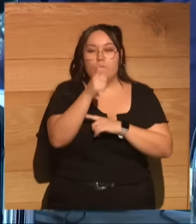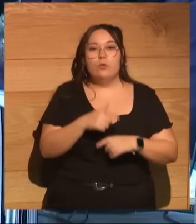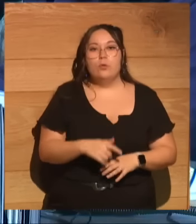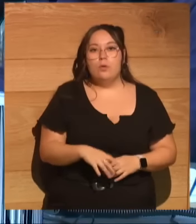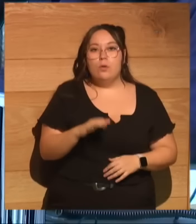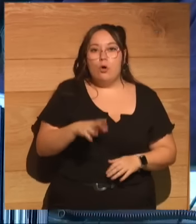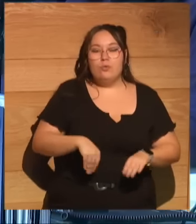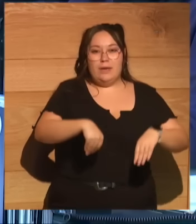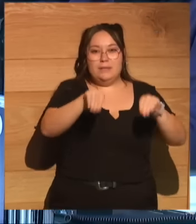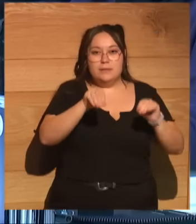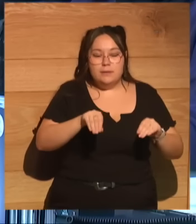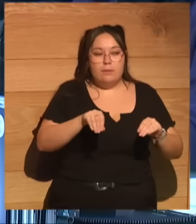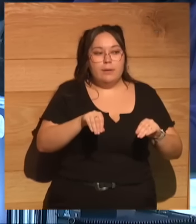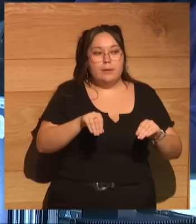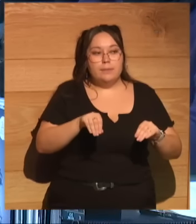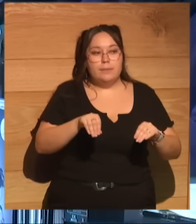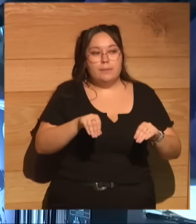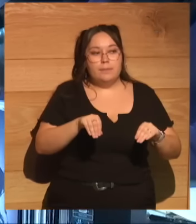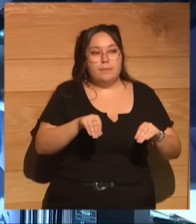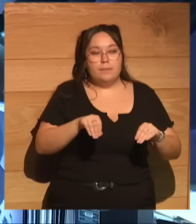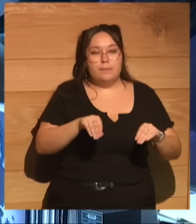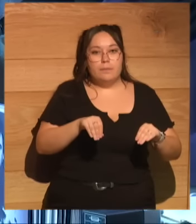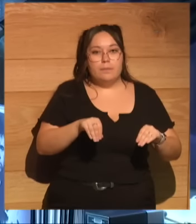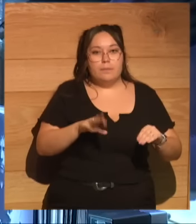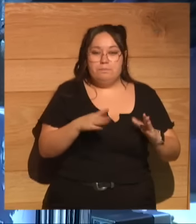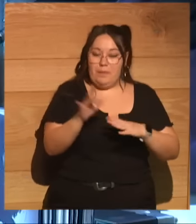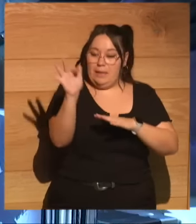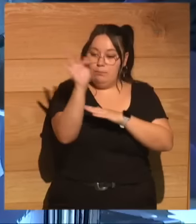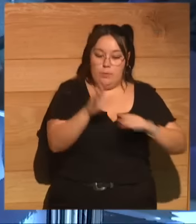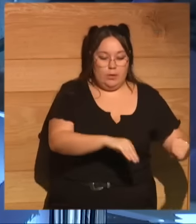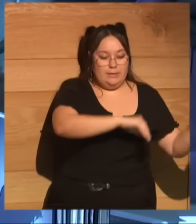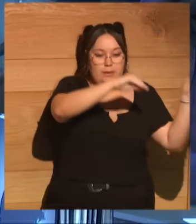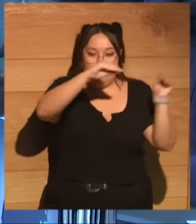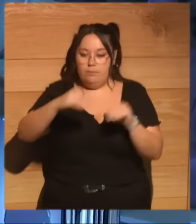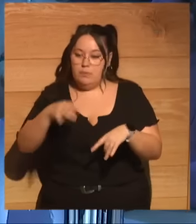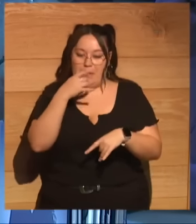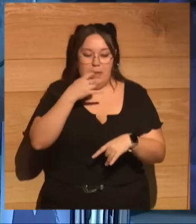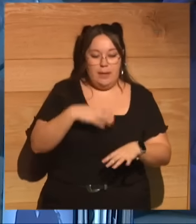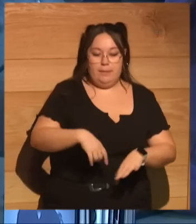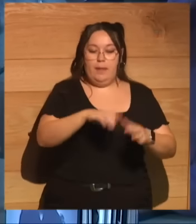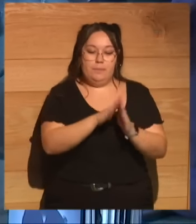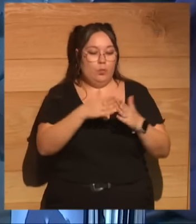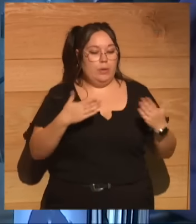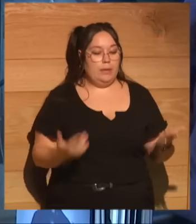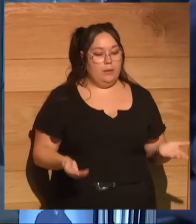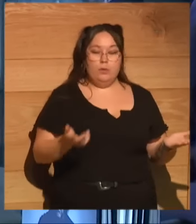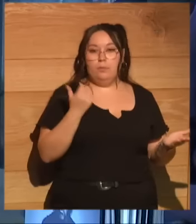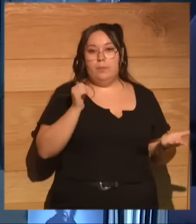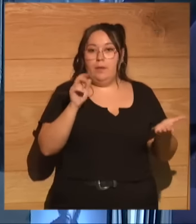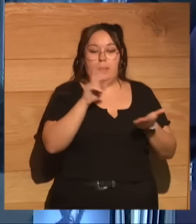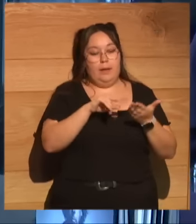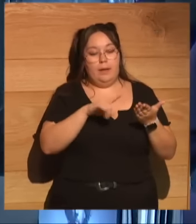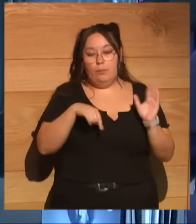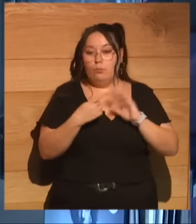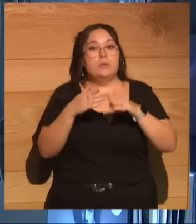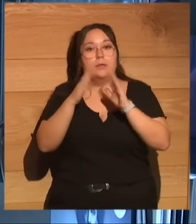sacar una sábana, disponer encima de una tumba todas las cosas de su merienda, sacarse un libro, ponerse a leer y volver